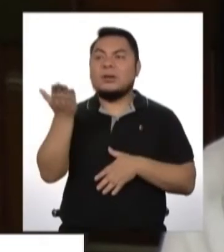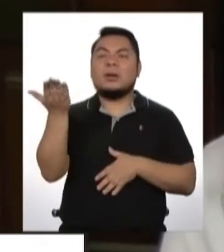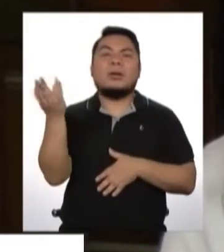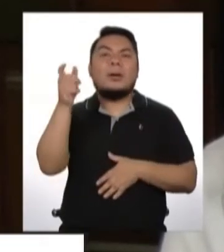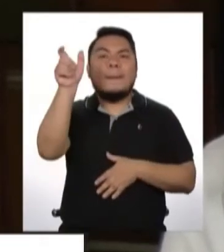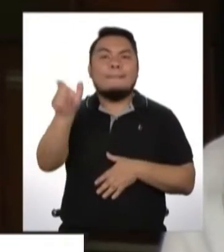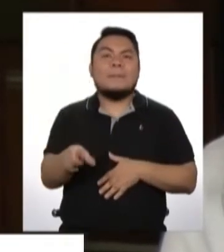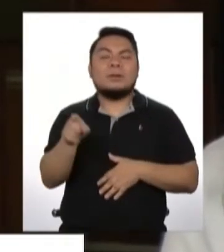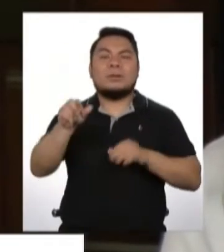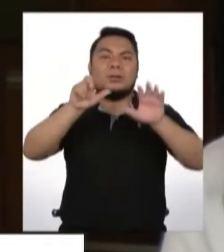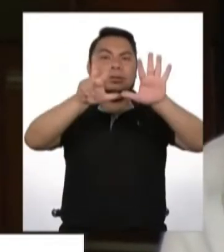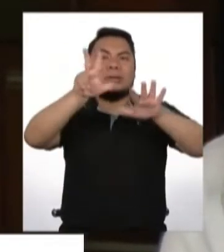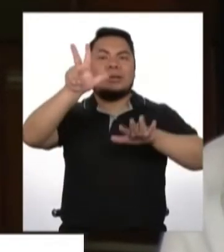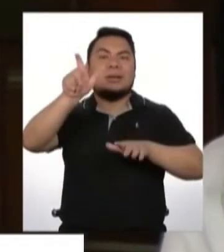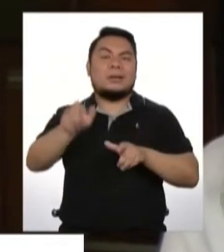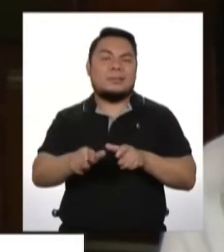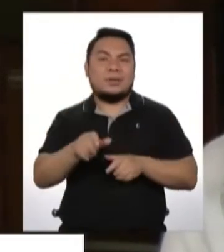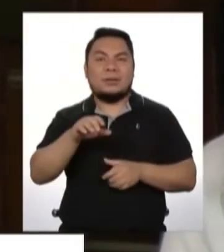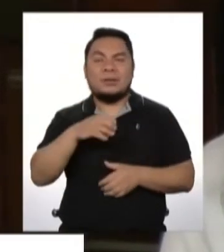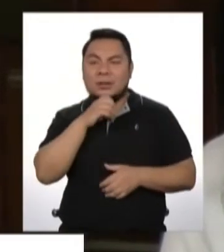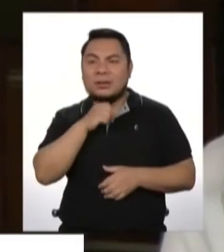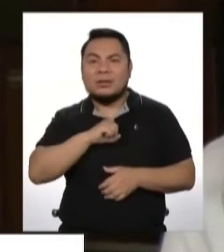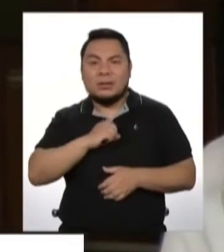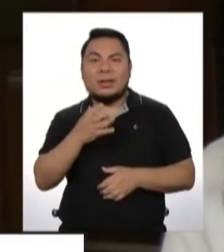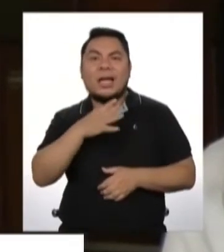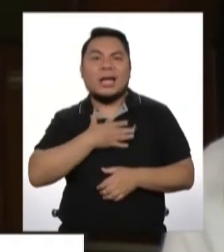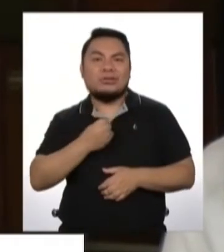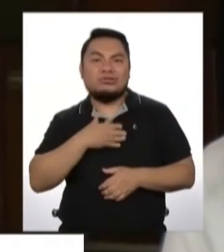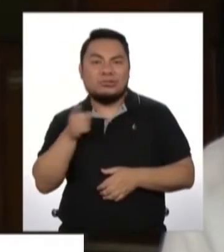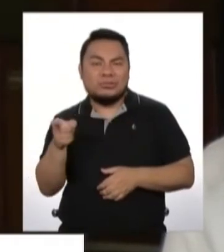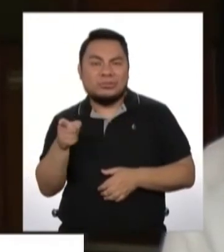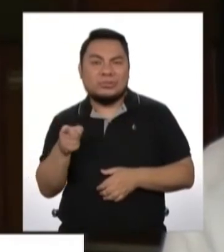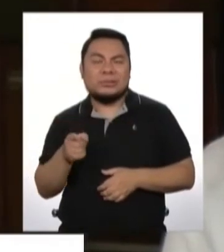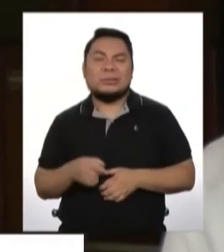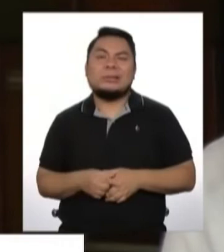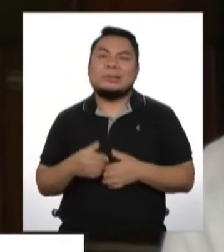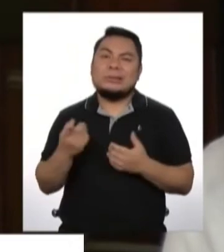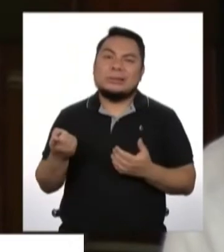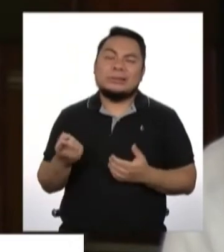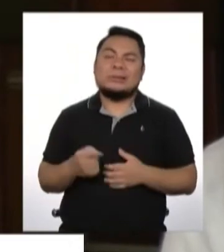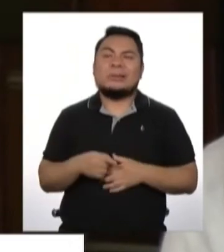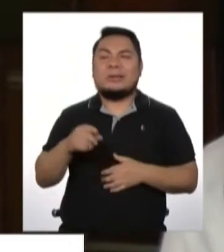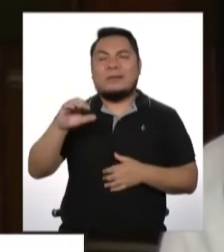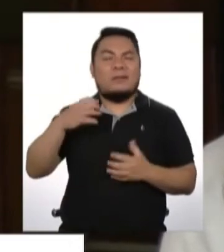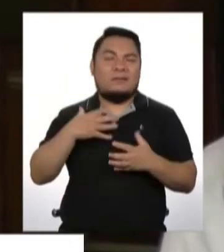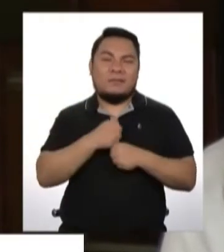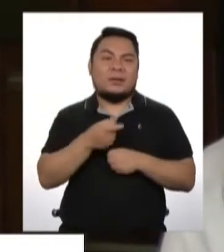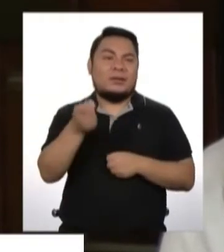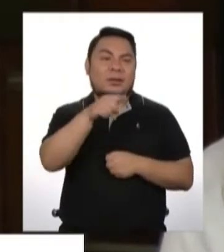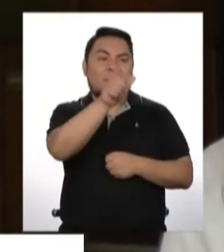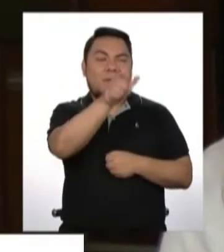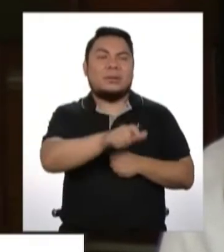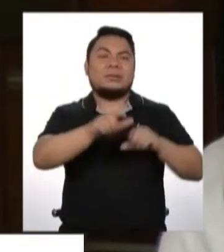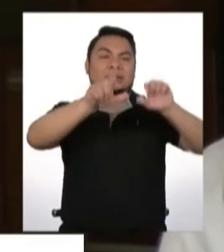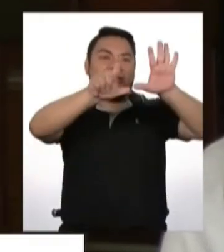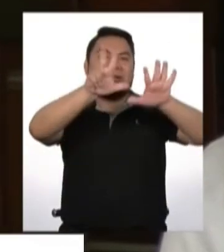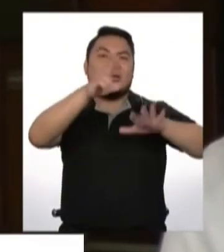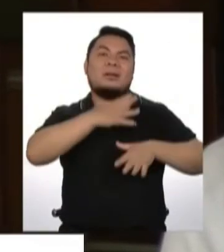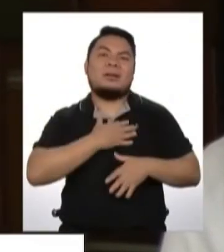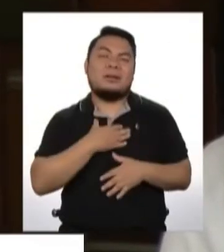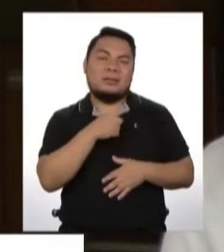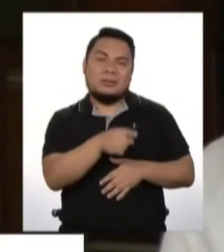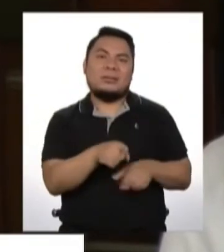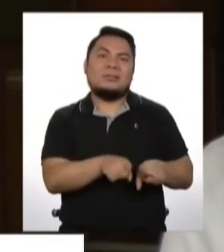una persona de 83 años con una fractura de cadera y neumonía, y otra persona de 73 años,